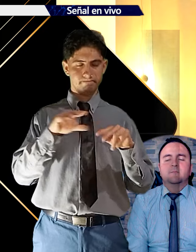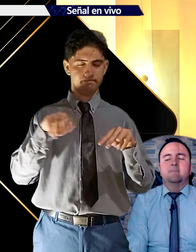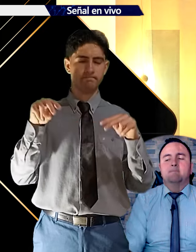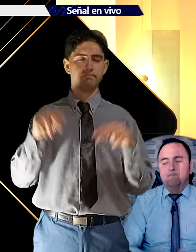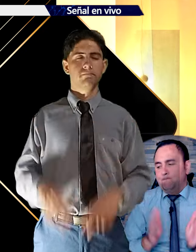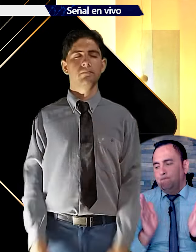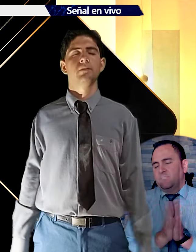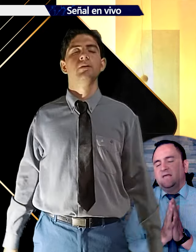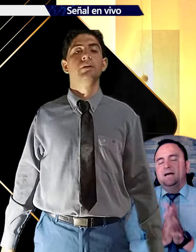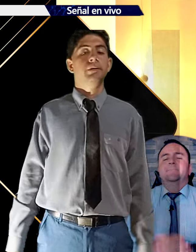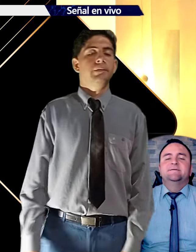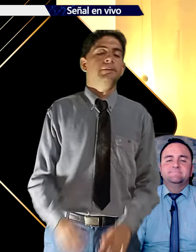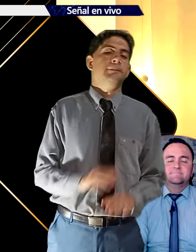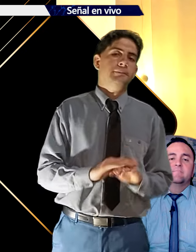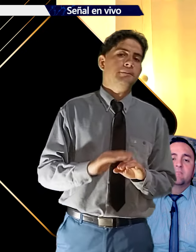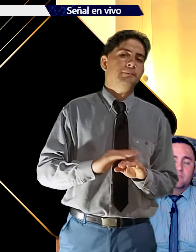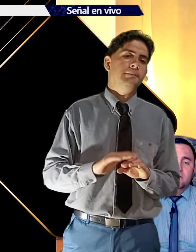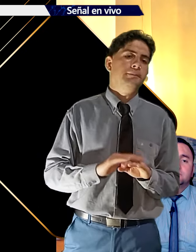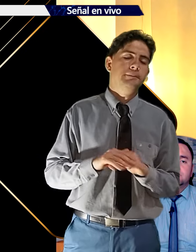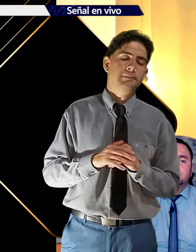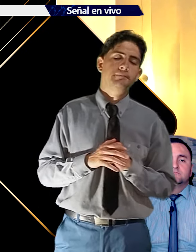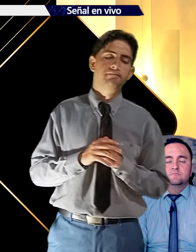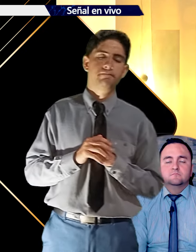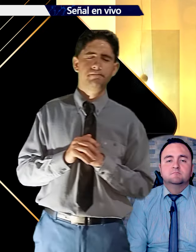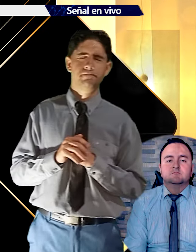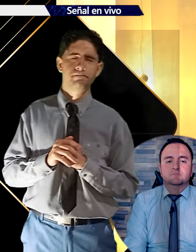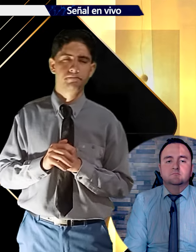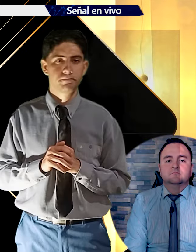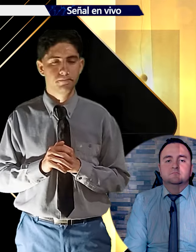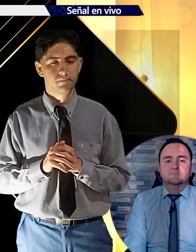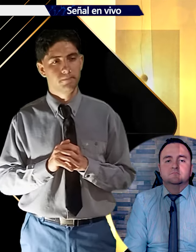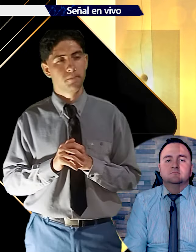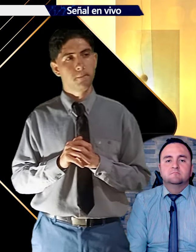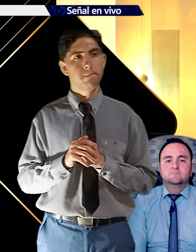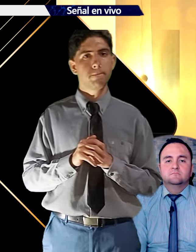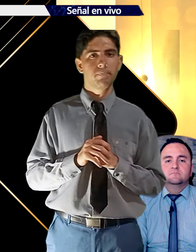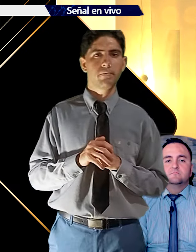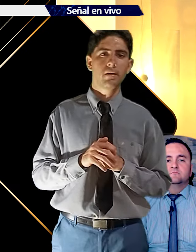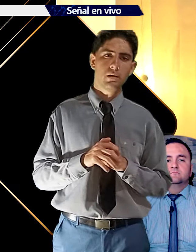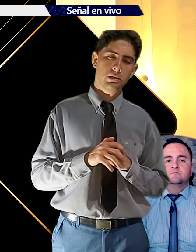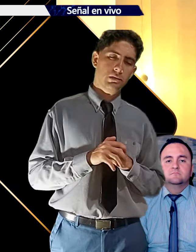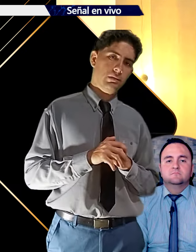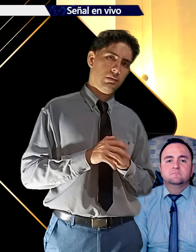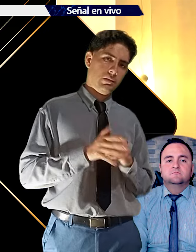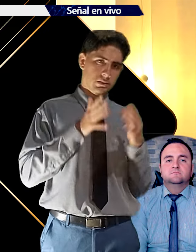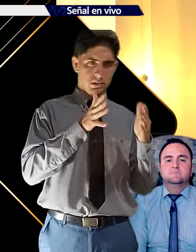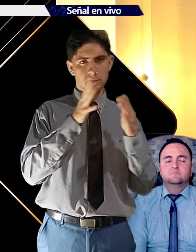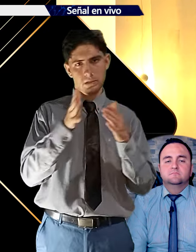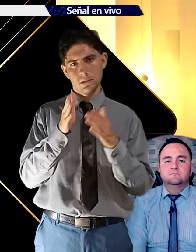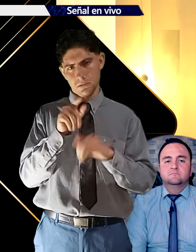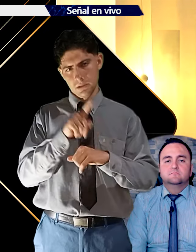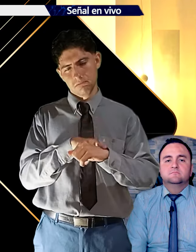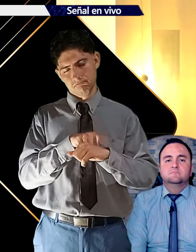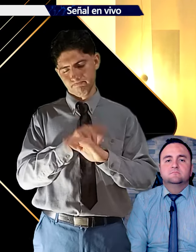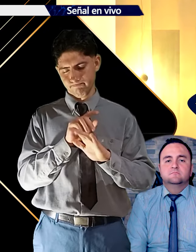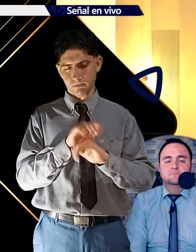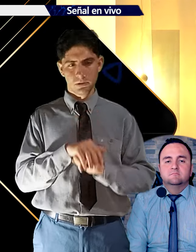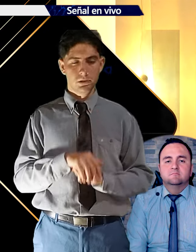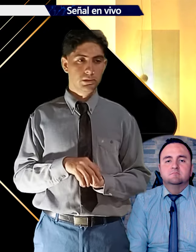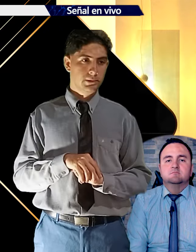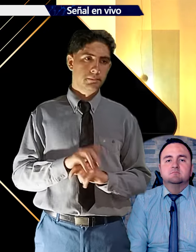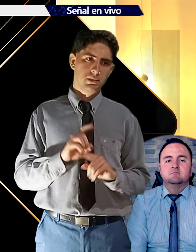enemigos. Colóquese de pies, por favor. Y yo quiero invitarles, hermanos, en todo este largo rato,